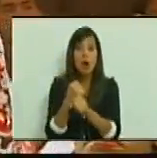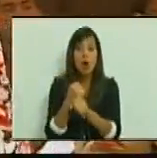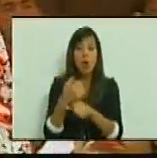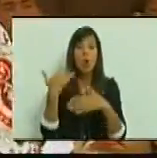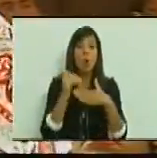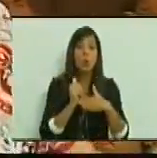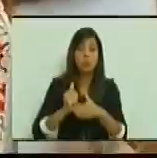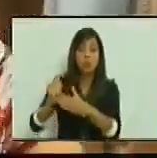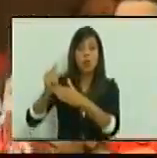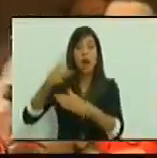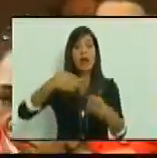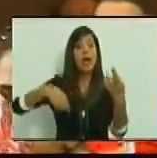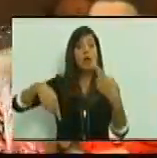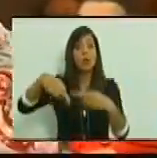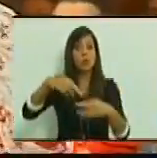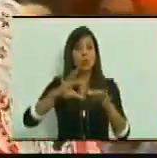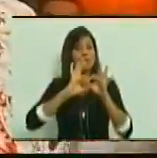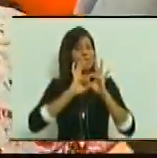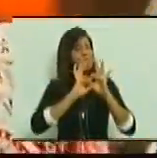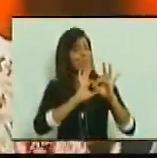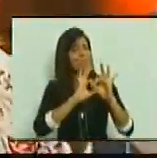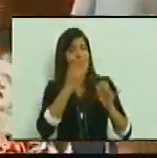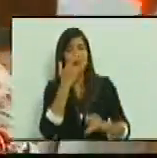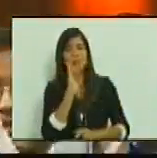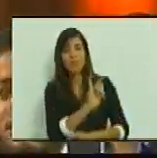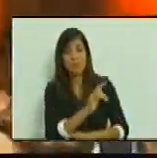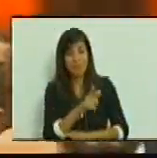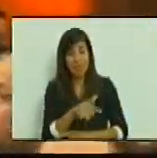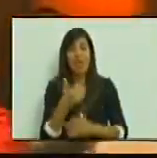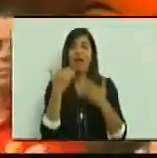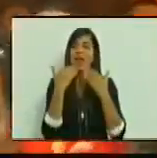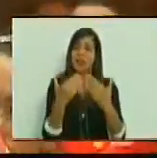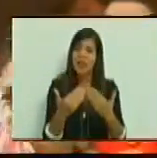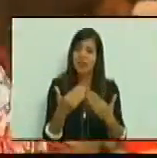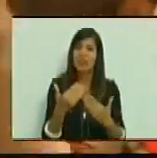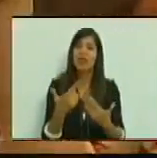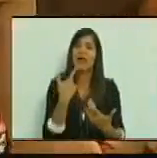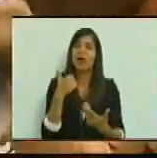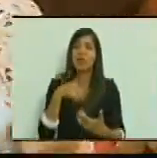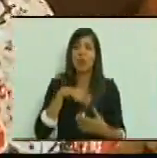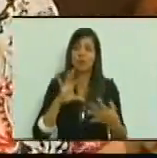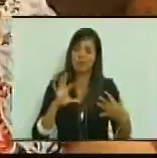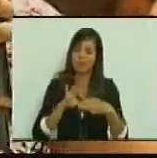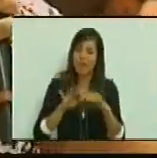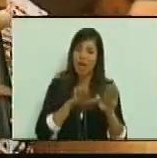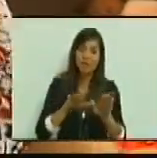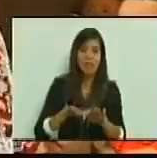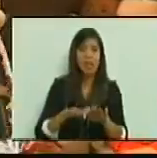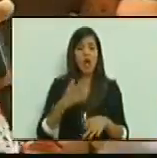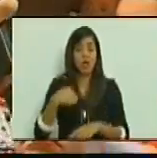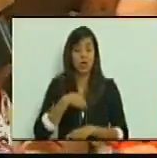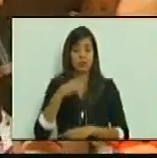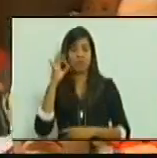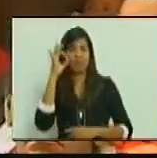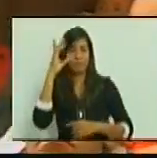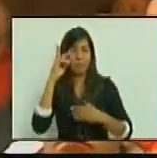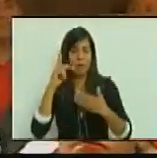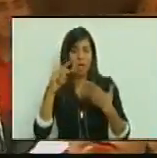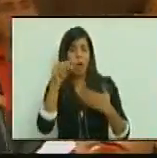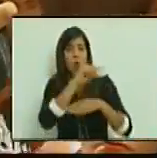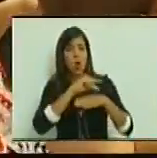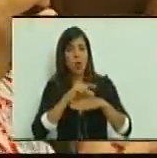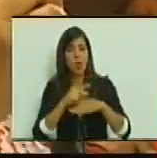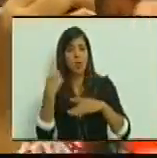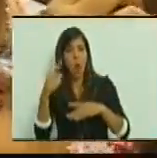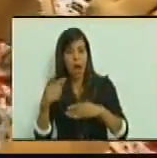de esta revolución, hermano camarada, a través, por ejemplo, de las EMAS, nos permitió hacer un gran inventario de lo que el Estado tiene.